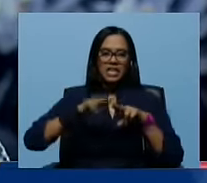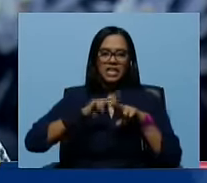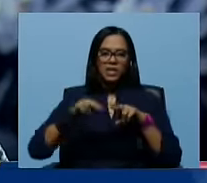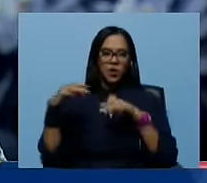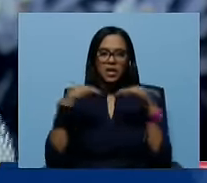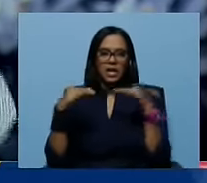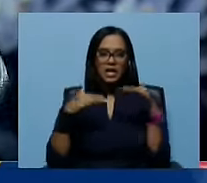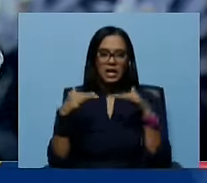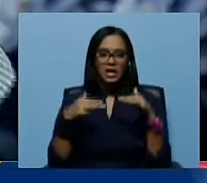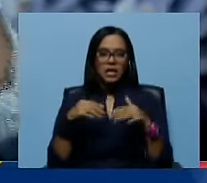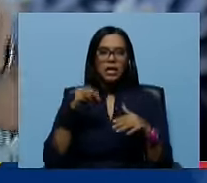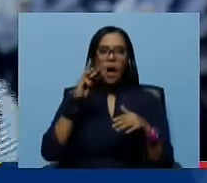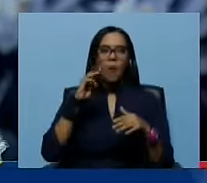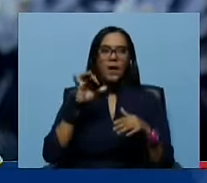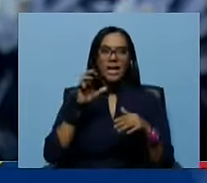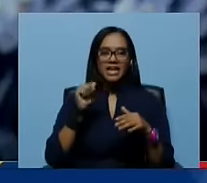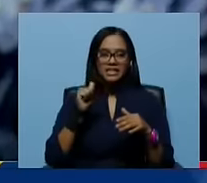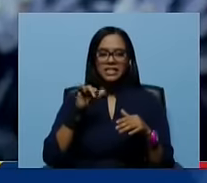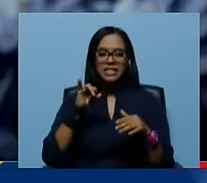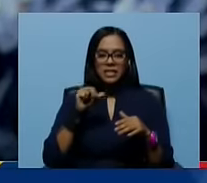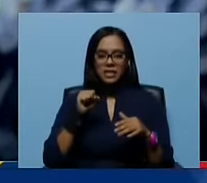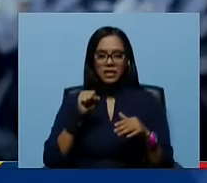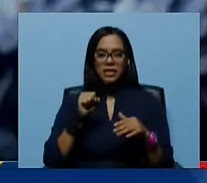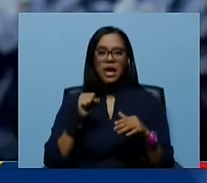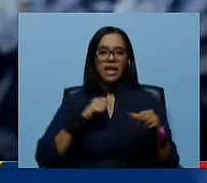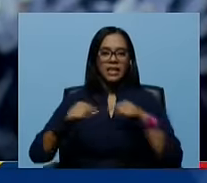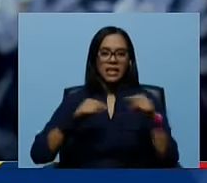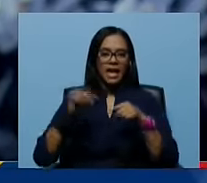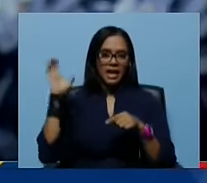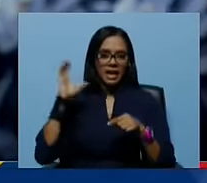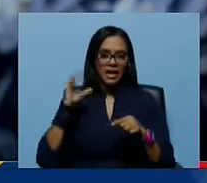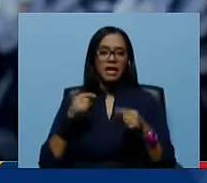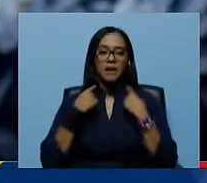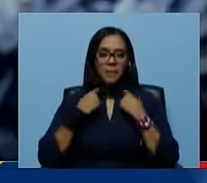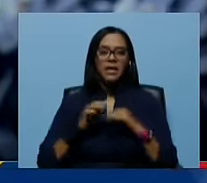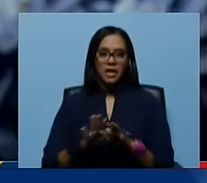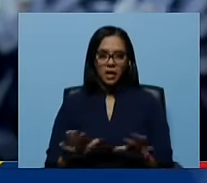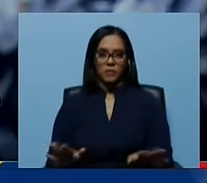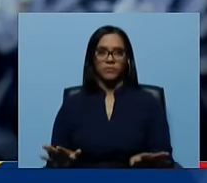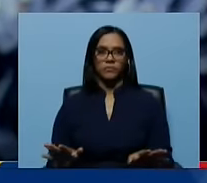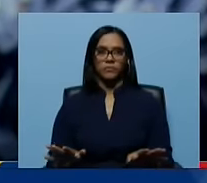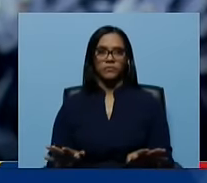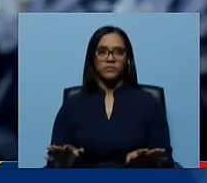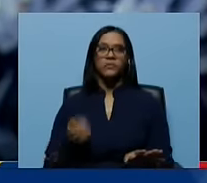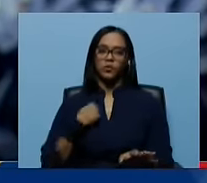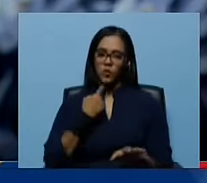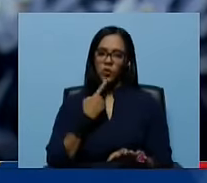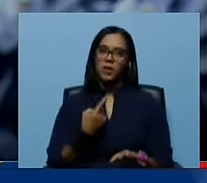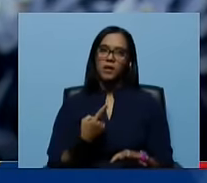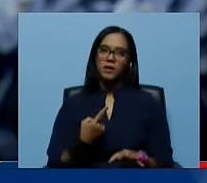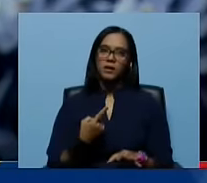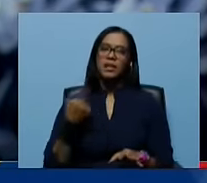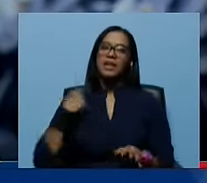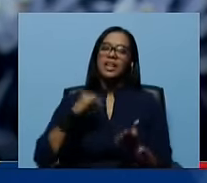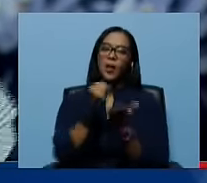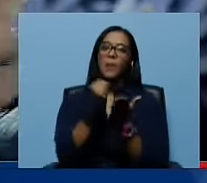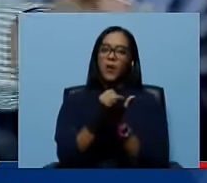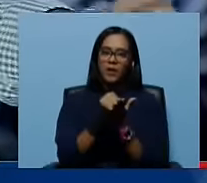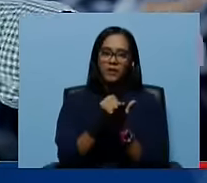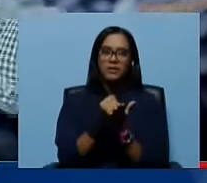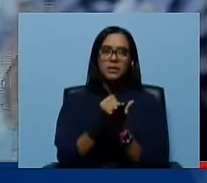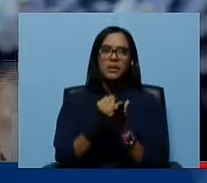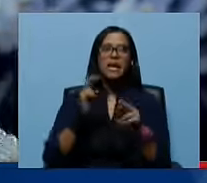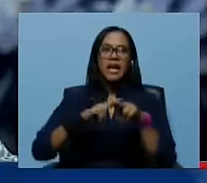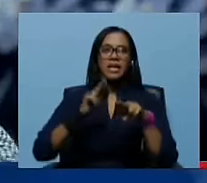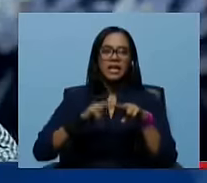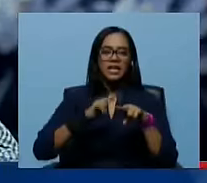a Wislechi a dirigir la Gran Caracas y fracasaron, yo lo dije, tengo pruebas de ello, que el